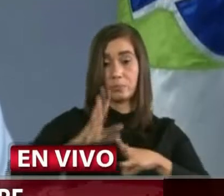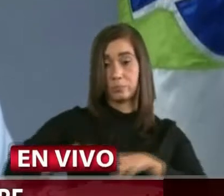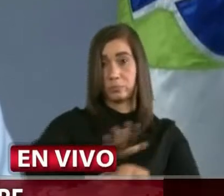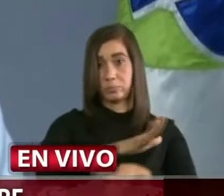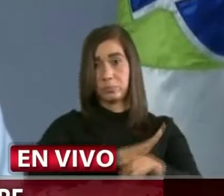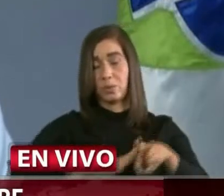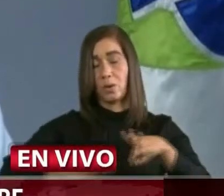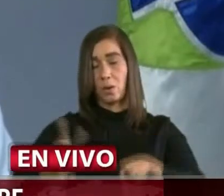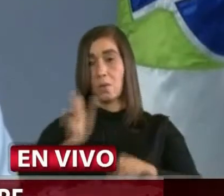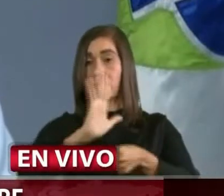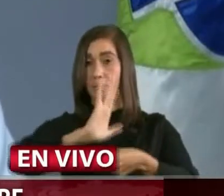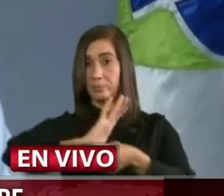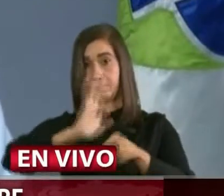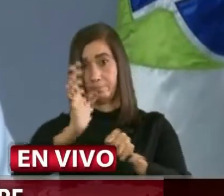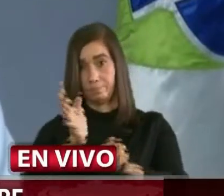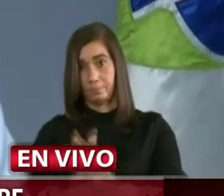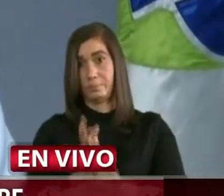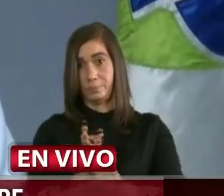del COVID-19